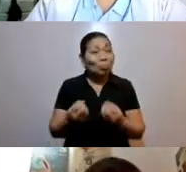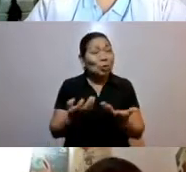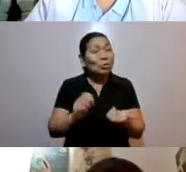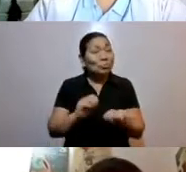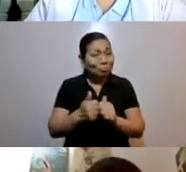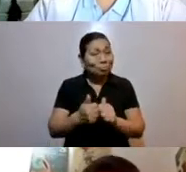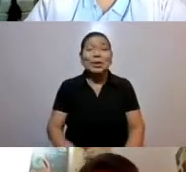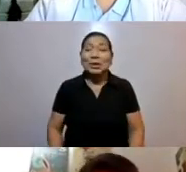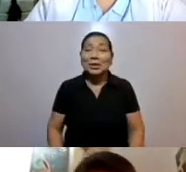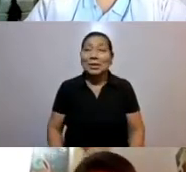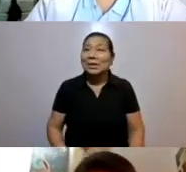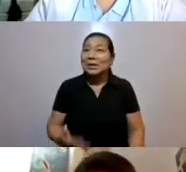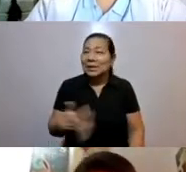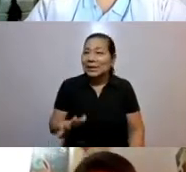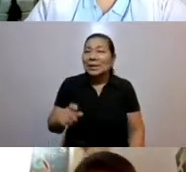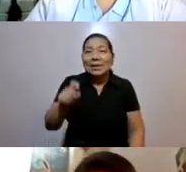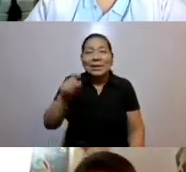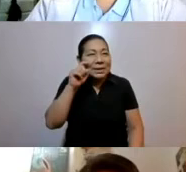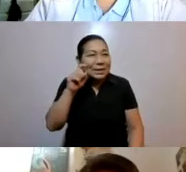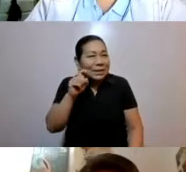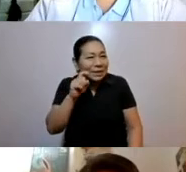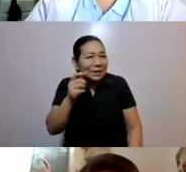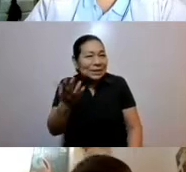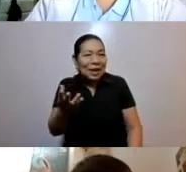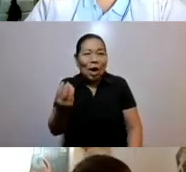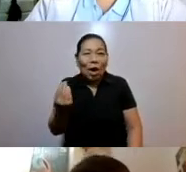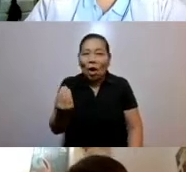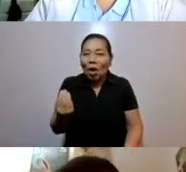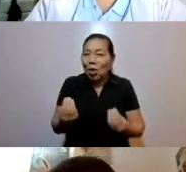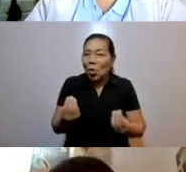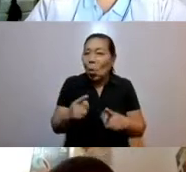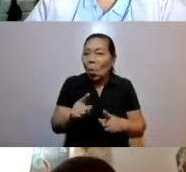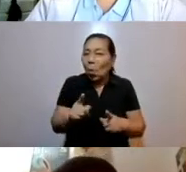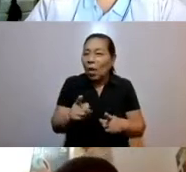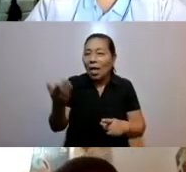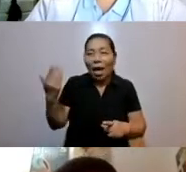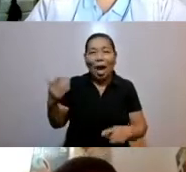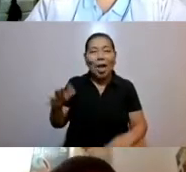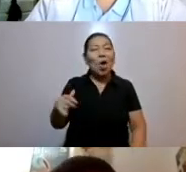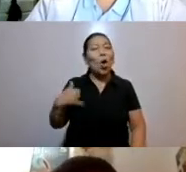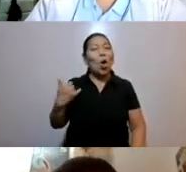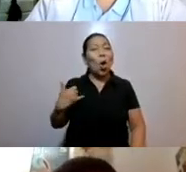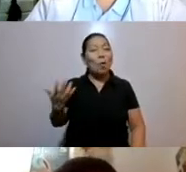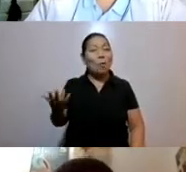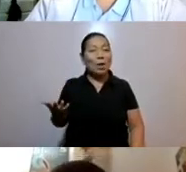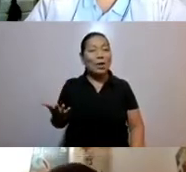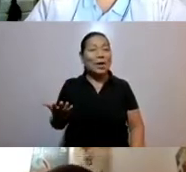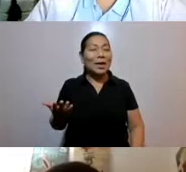cambiado, ya la sexualidad no es como cuando nosotros éramos jóvenes o como cuando